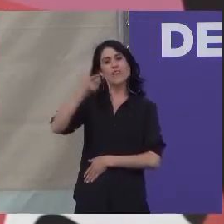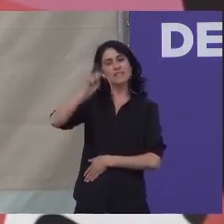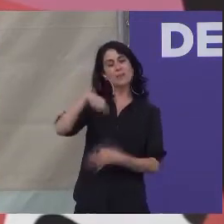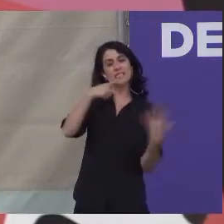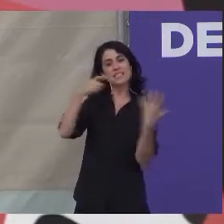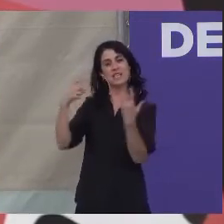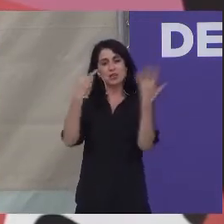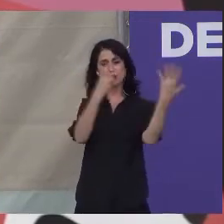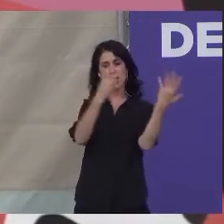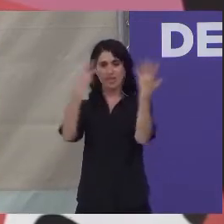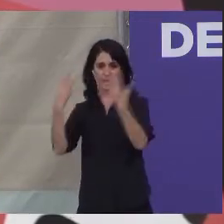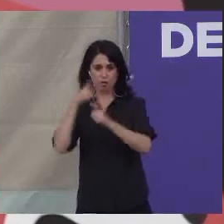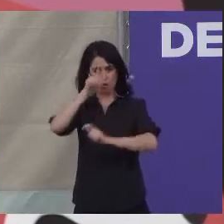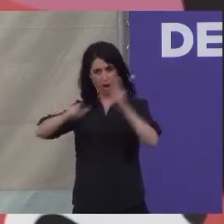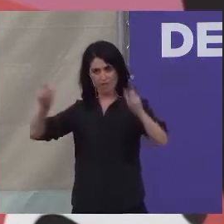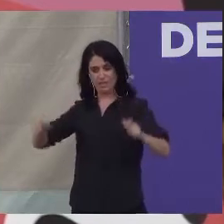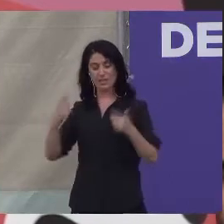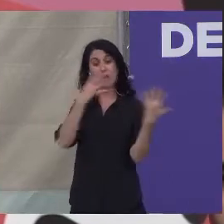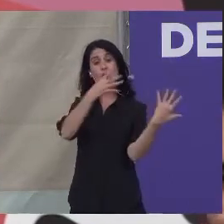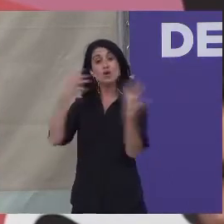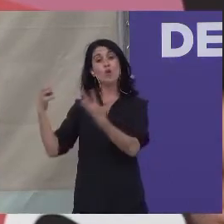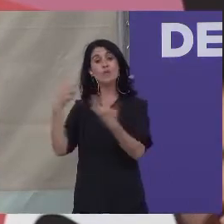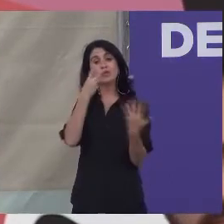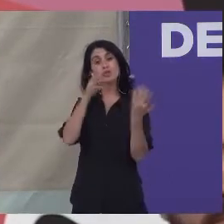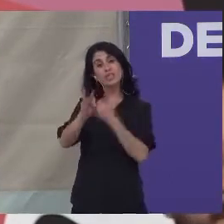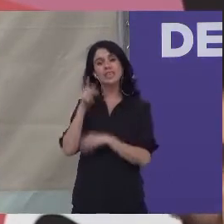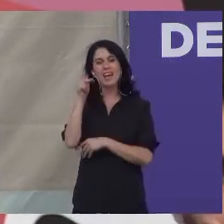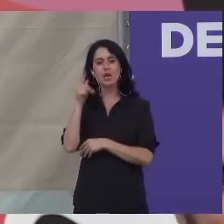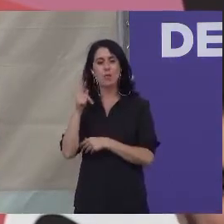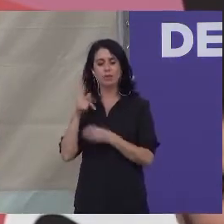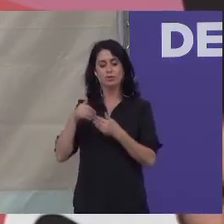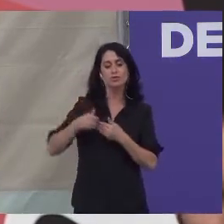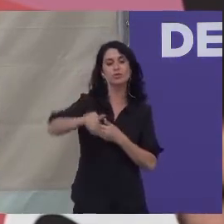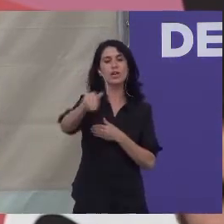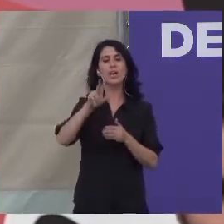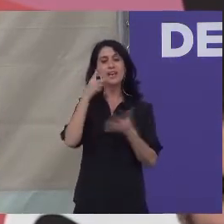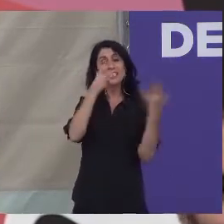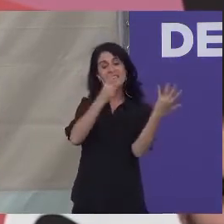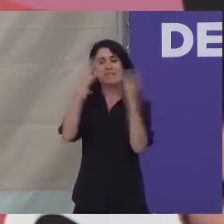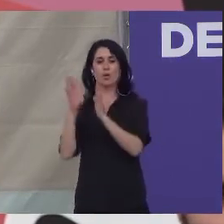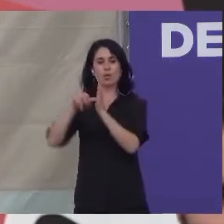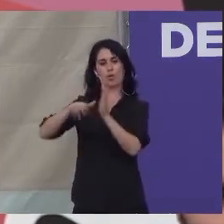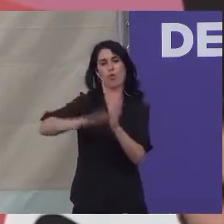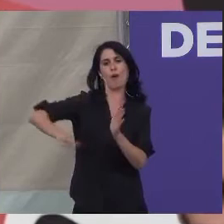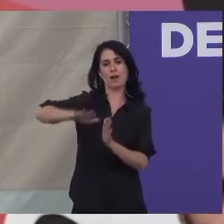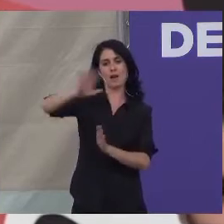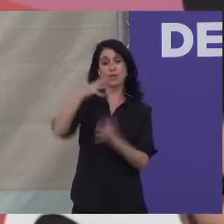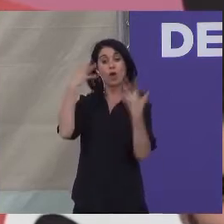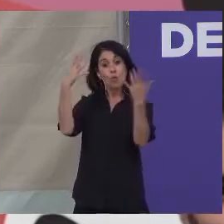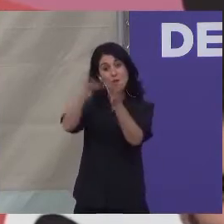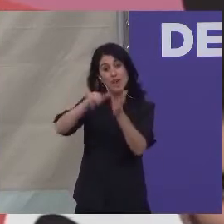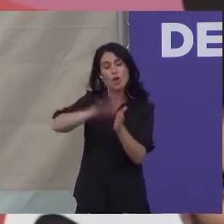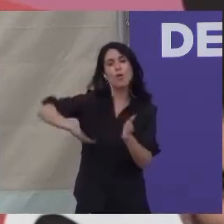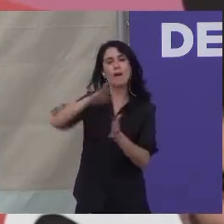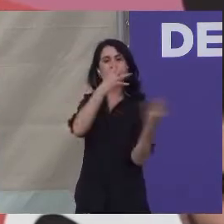220.678 habitantes en 970 kilómetros cuadrados de nuestras 34 comarcas. Solo 9 comarcas tienen más de